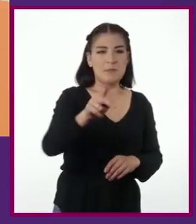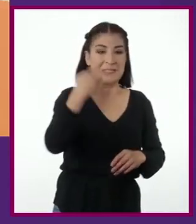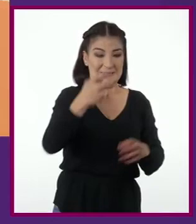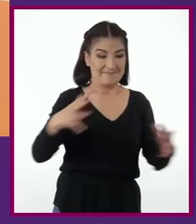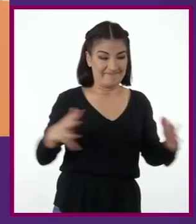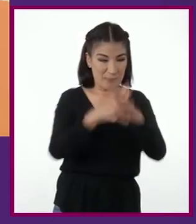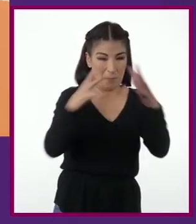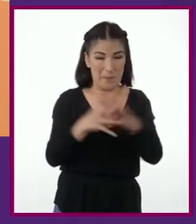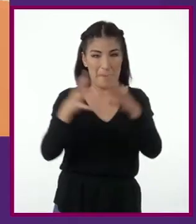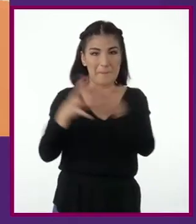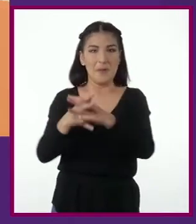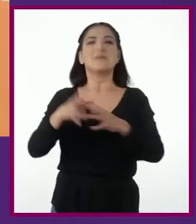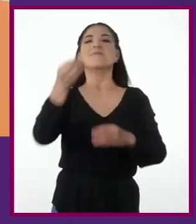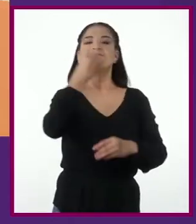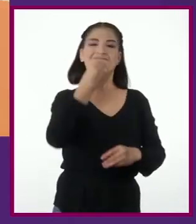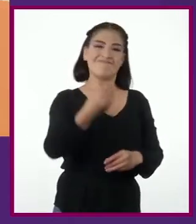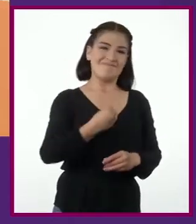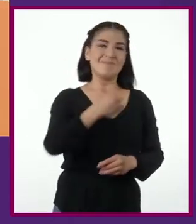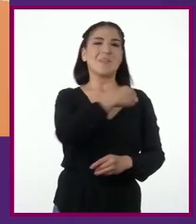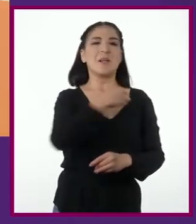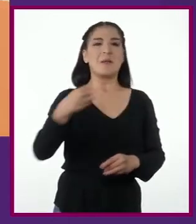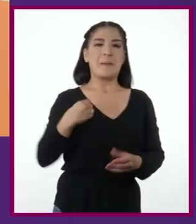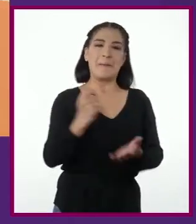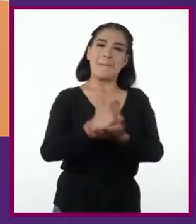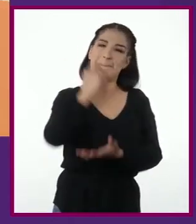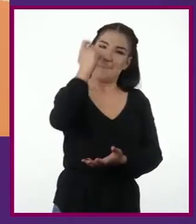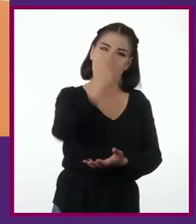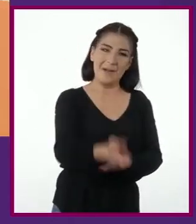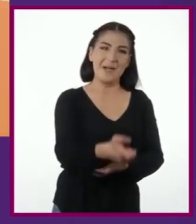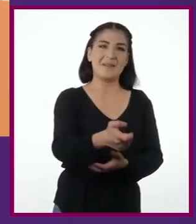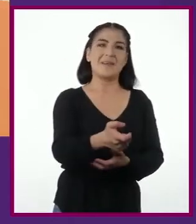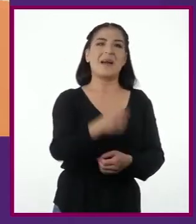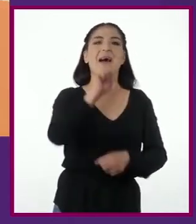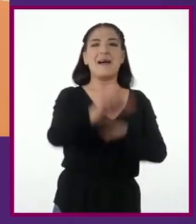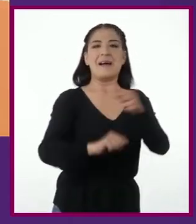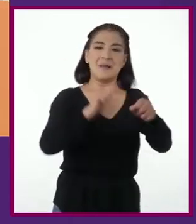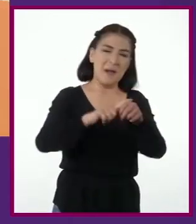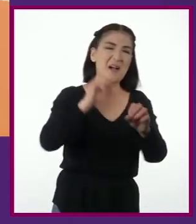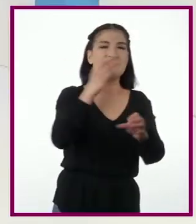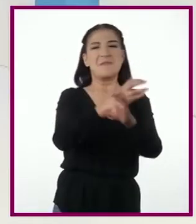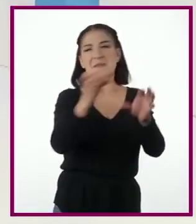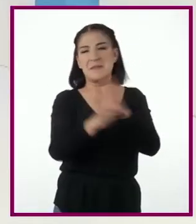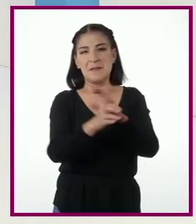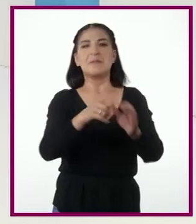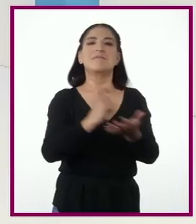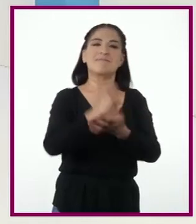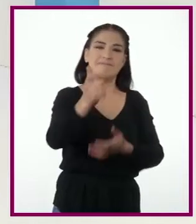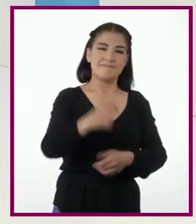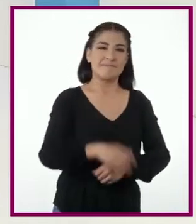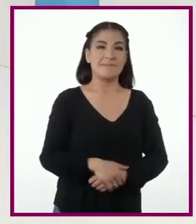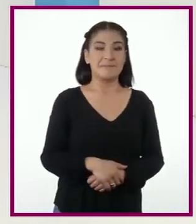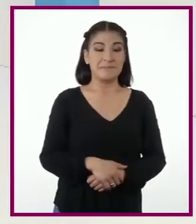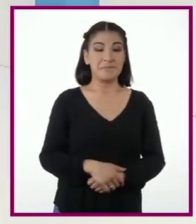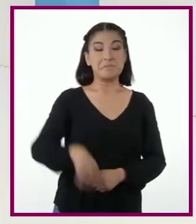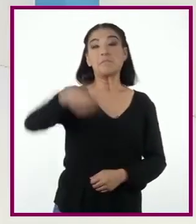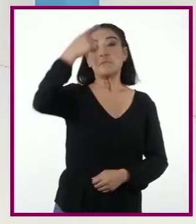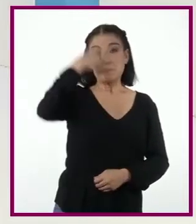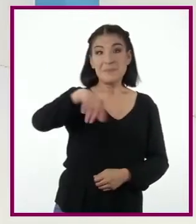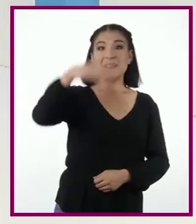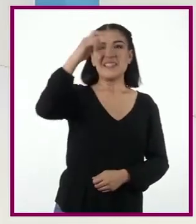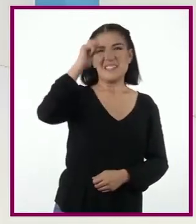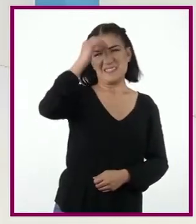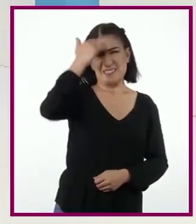guerra se hallaban obligados a pagar en especie a la Triple Alianza. Para saber